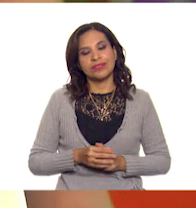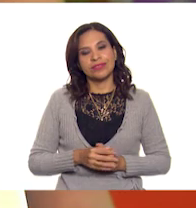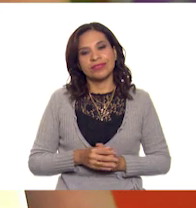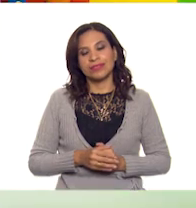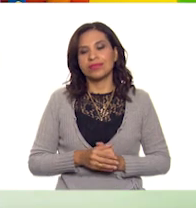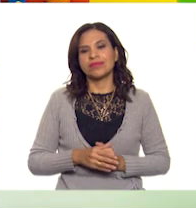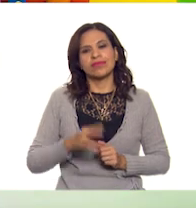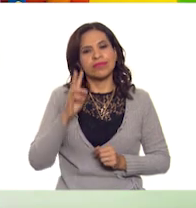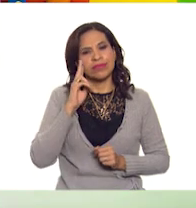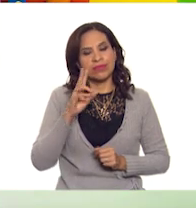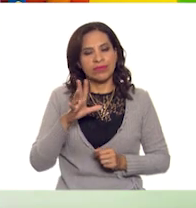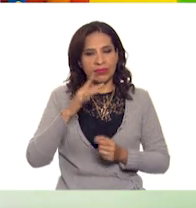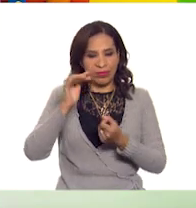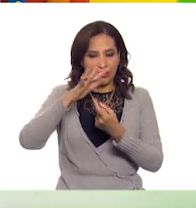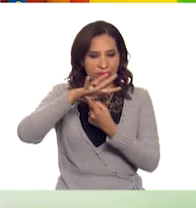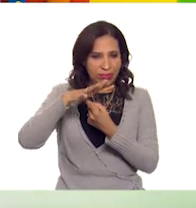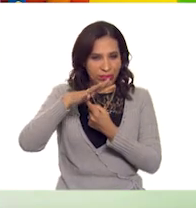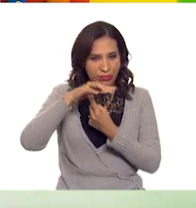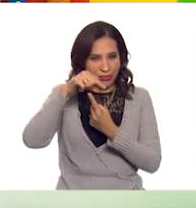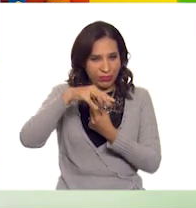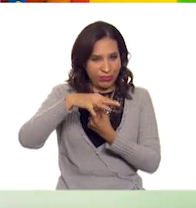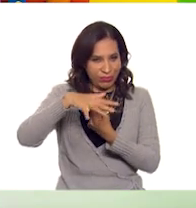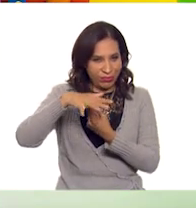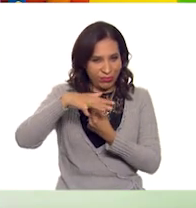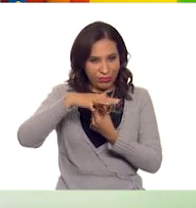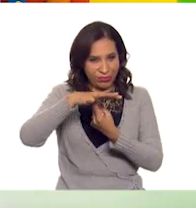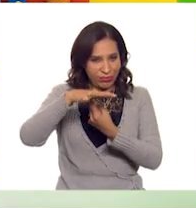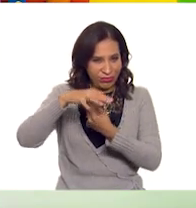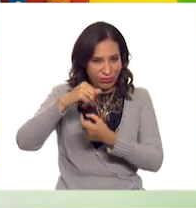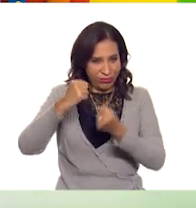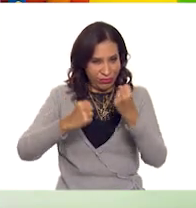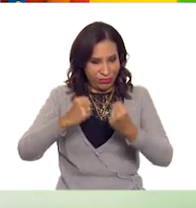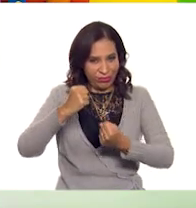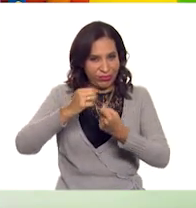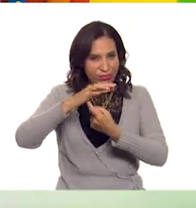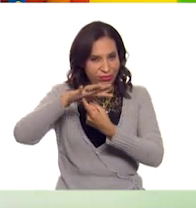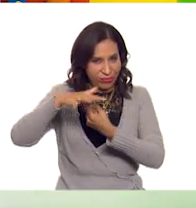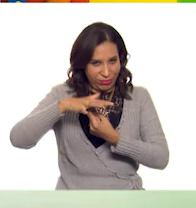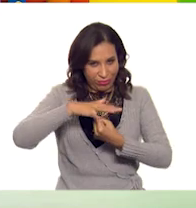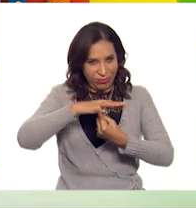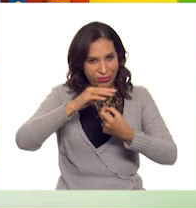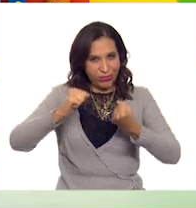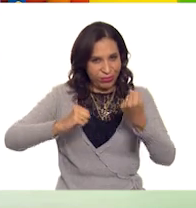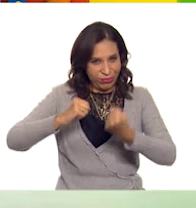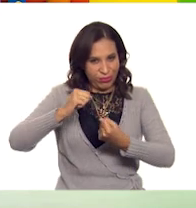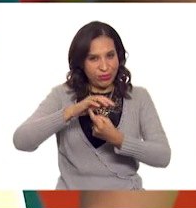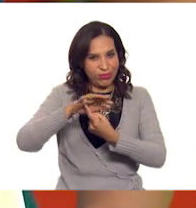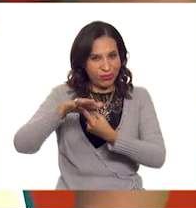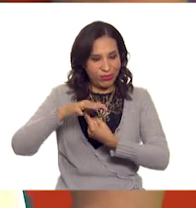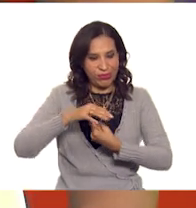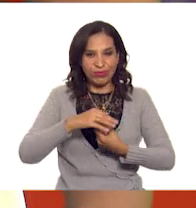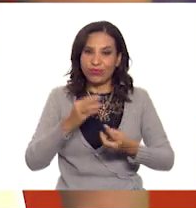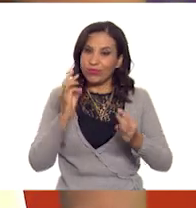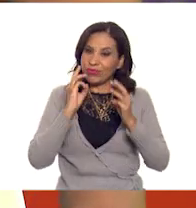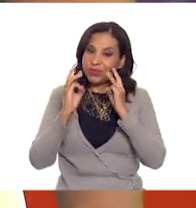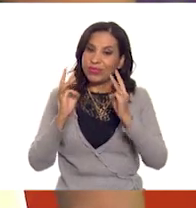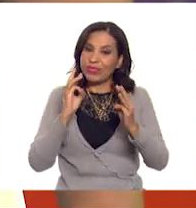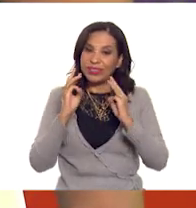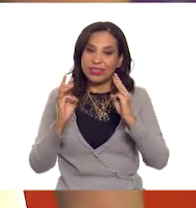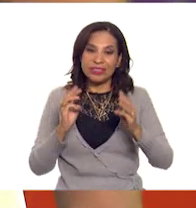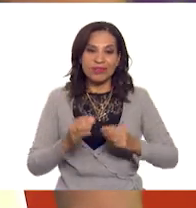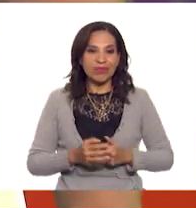Sí, tiene como hélices para volar, ¿no? ¡Sí! ¡Es un coche volador! Uy.